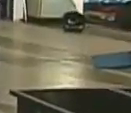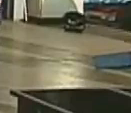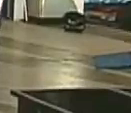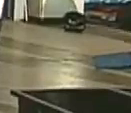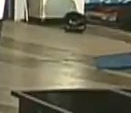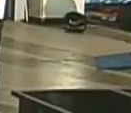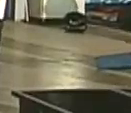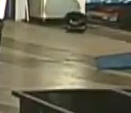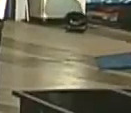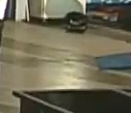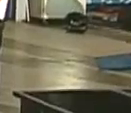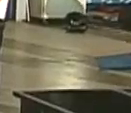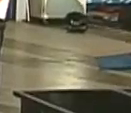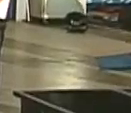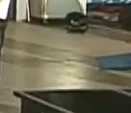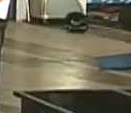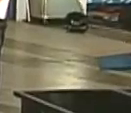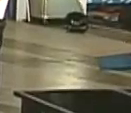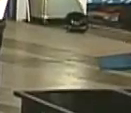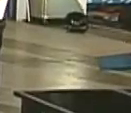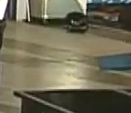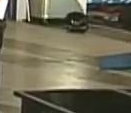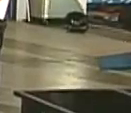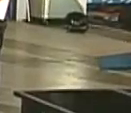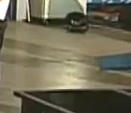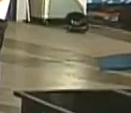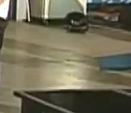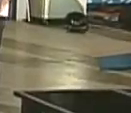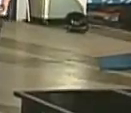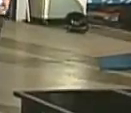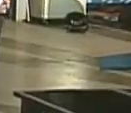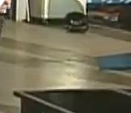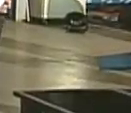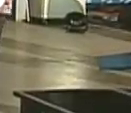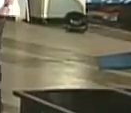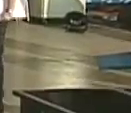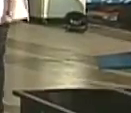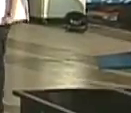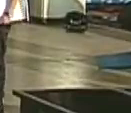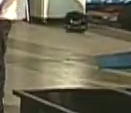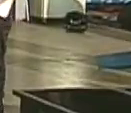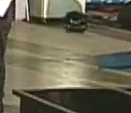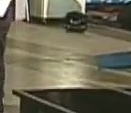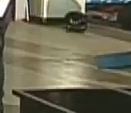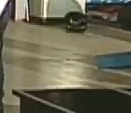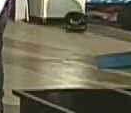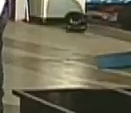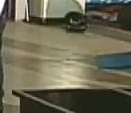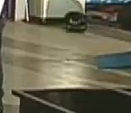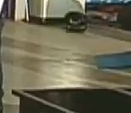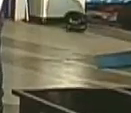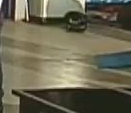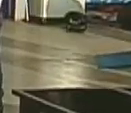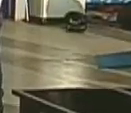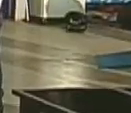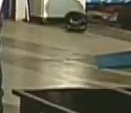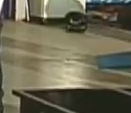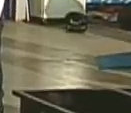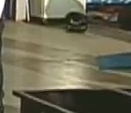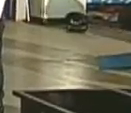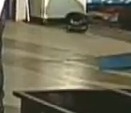saludo, pues, a todos los trabajadores y trabajadoras del país, a todos los técnicos profesionales,